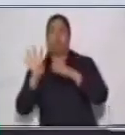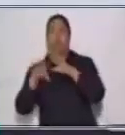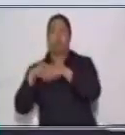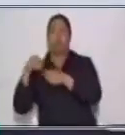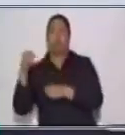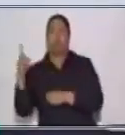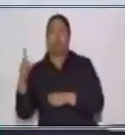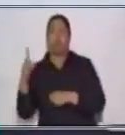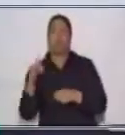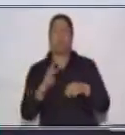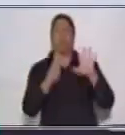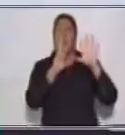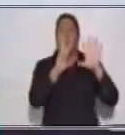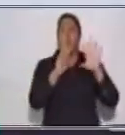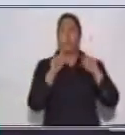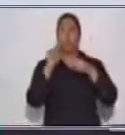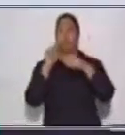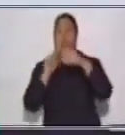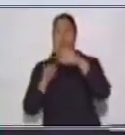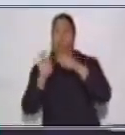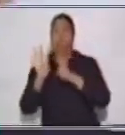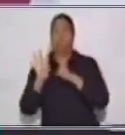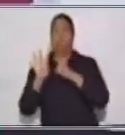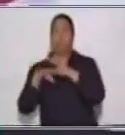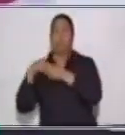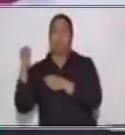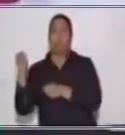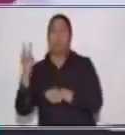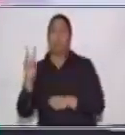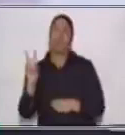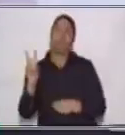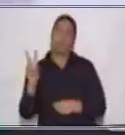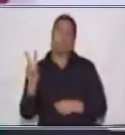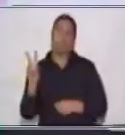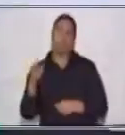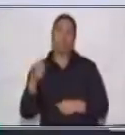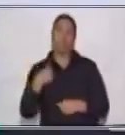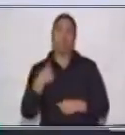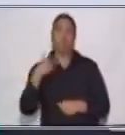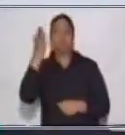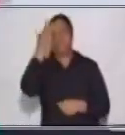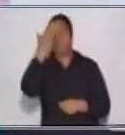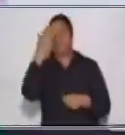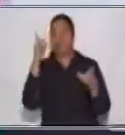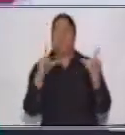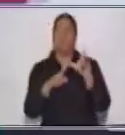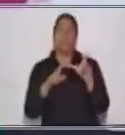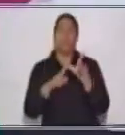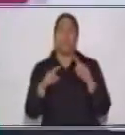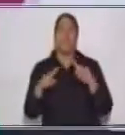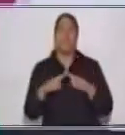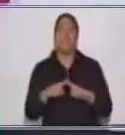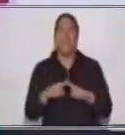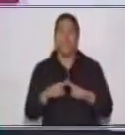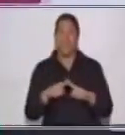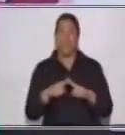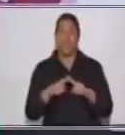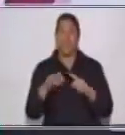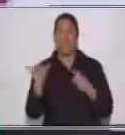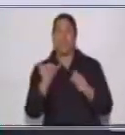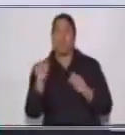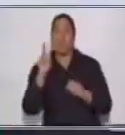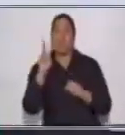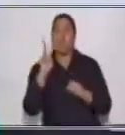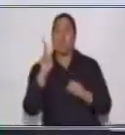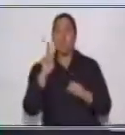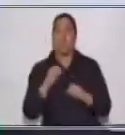2. Encontré el valor de la variable. X es igual a 2. Cuando encuentro el valor de la variable, si